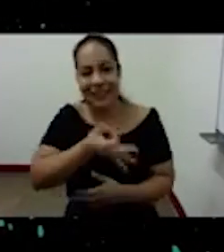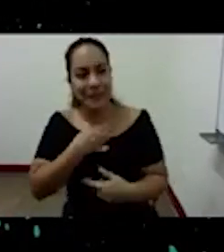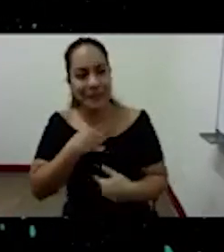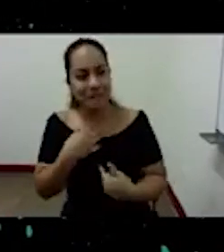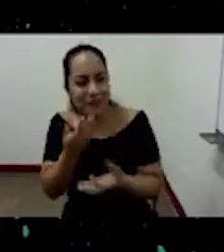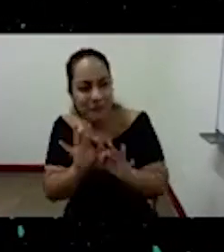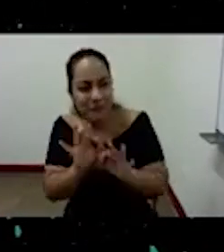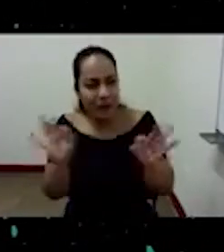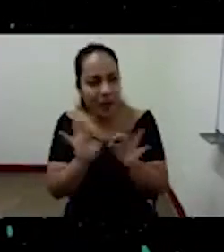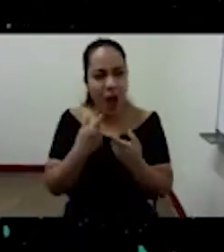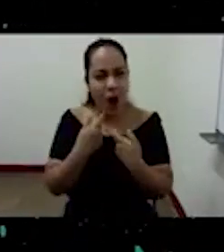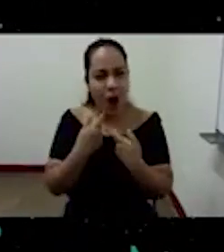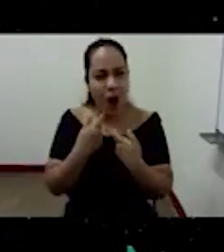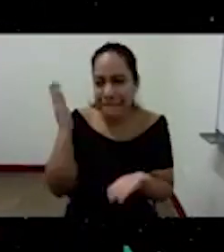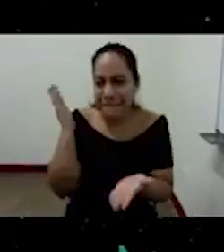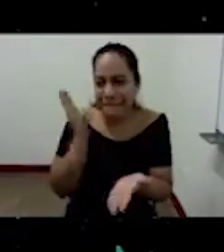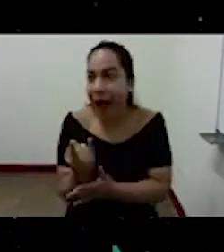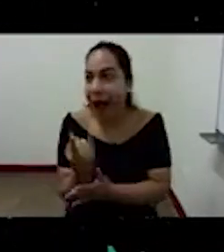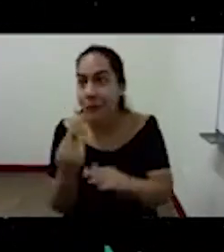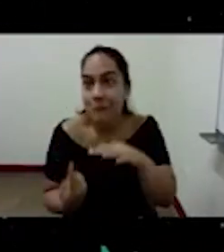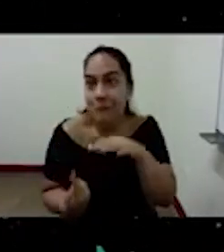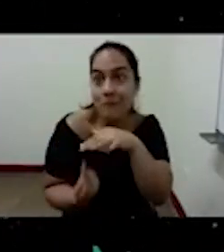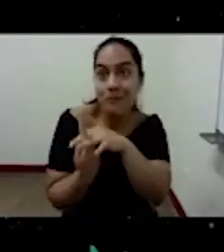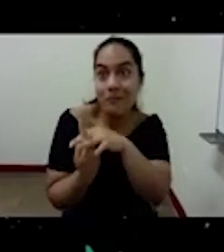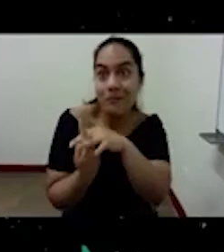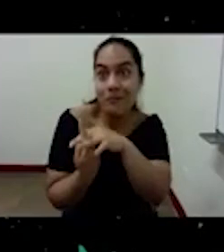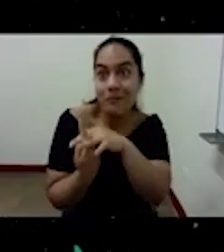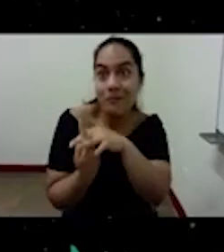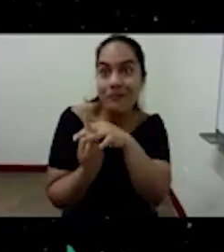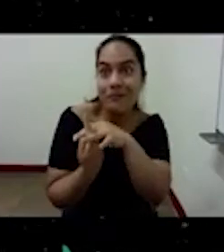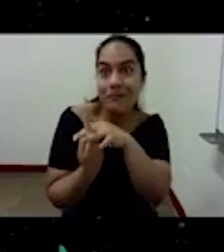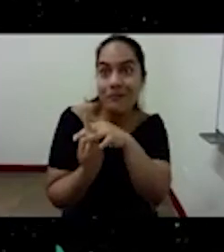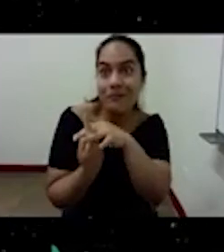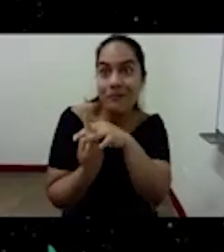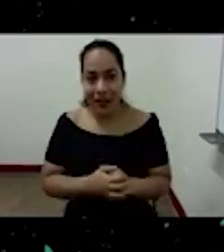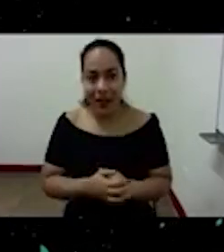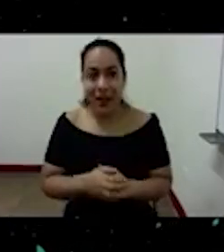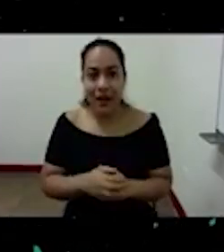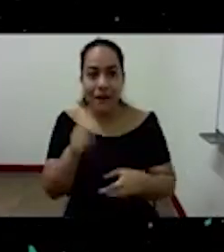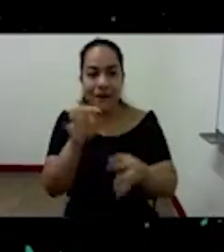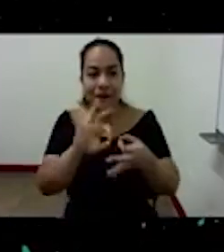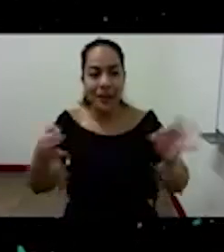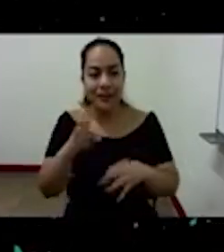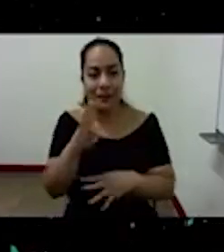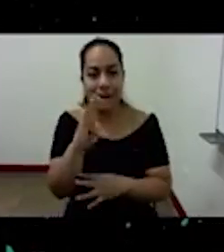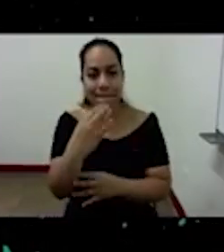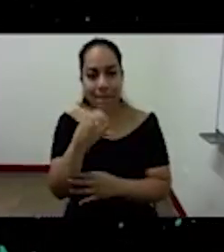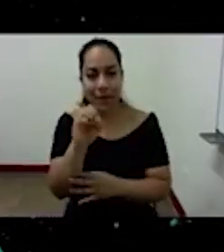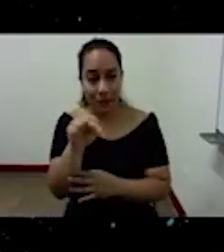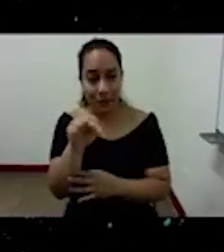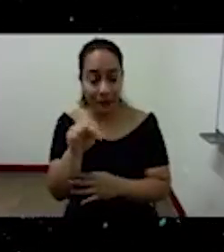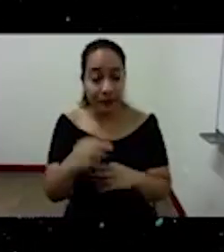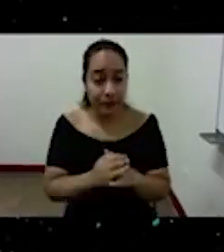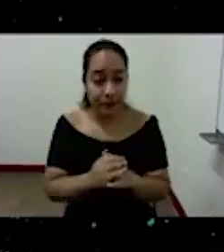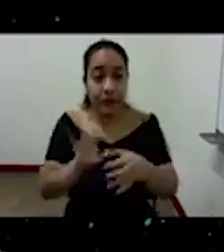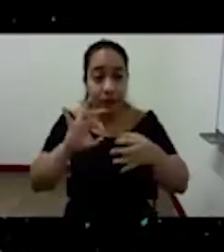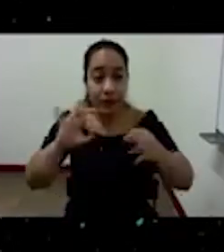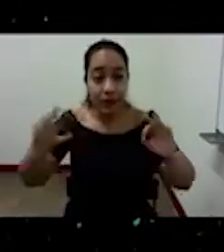a punto de suceder algo maravilloso. Francis Bacon. Esta cita de